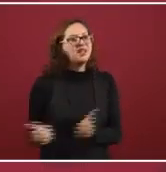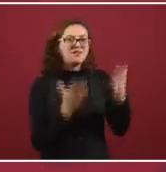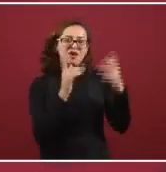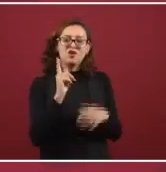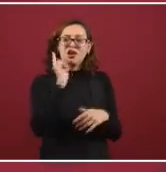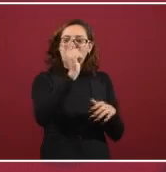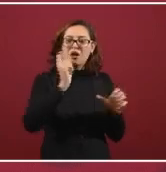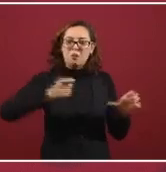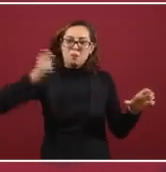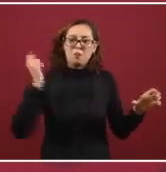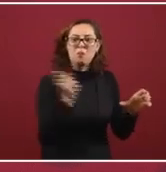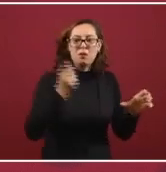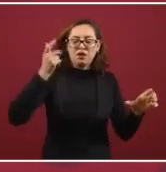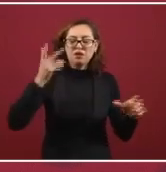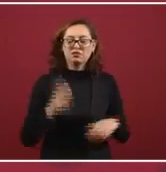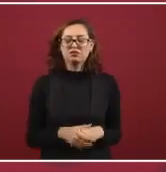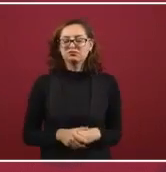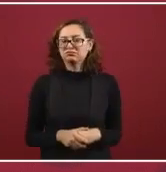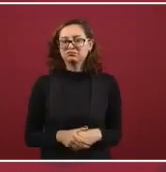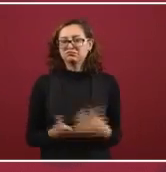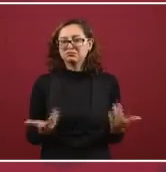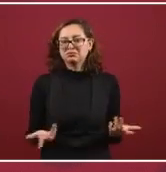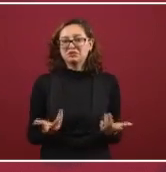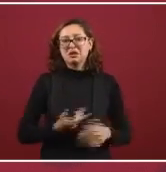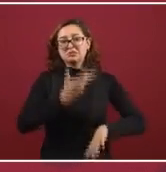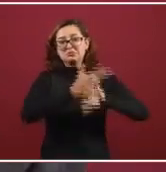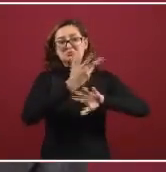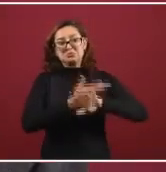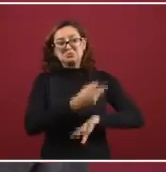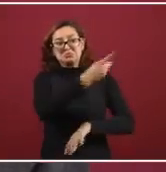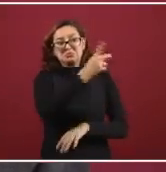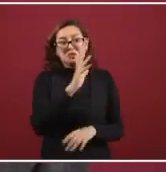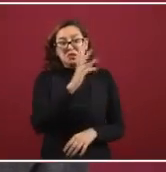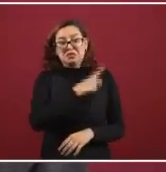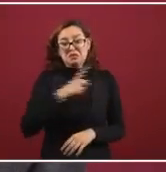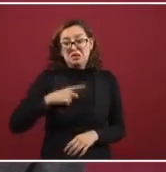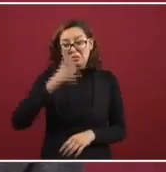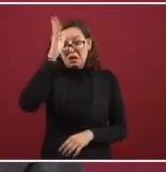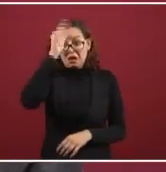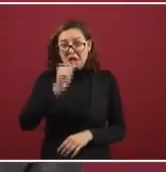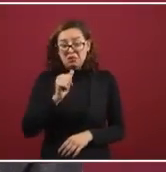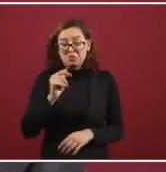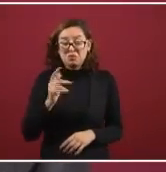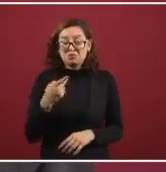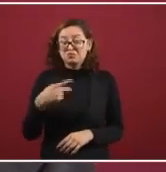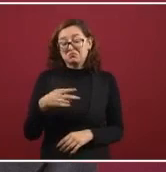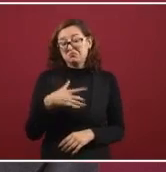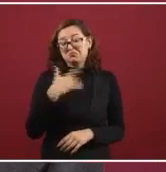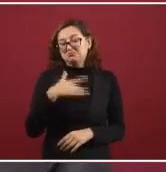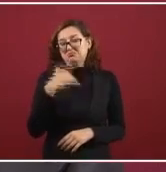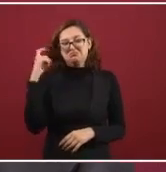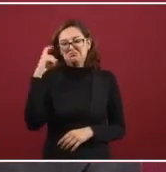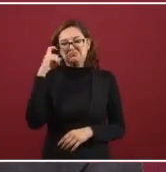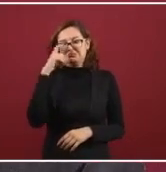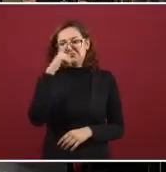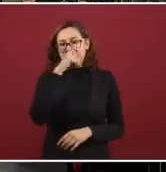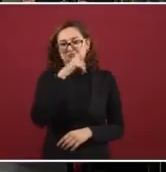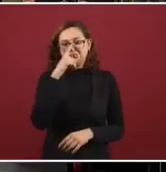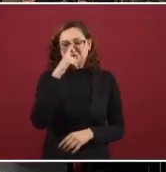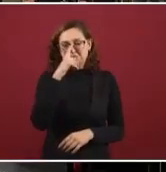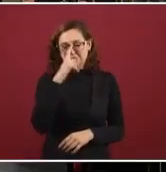México en este momento. Ahí sí dependería de que Estados Unidos aceptara algo así. Yo lo veo muy cuesta arriba, ahora, a esta